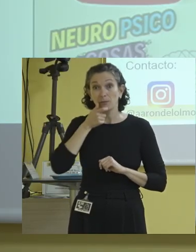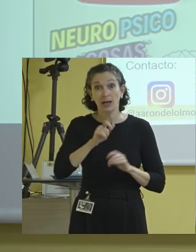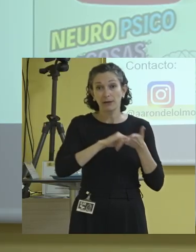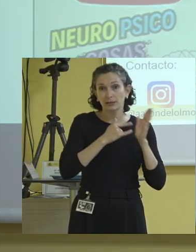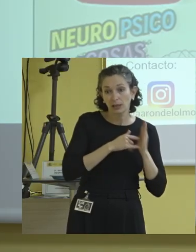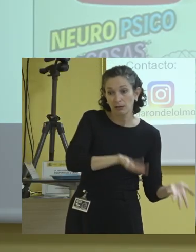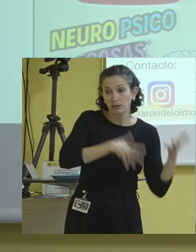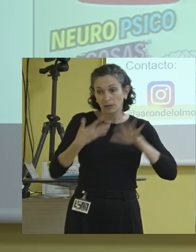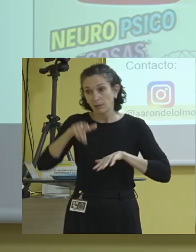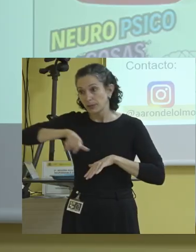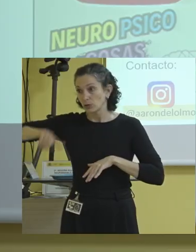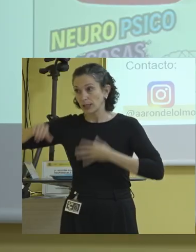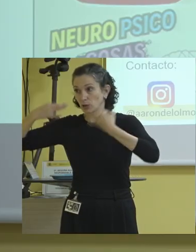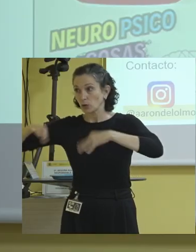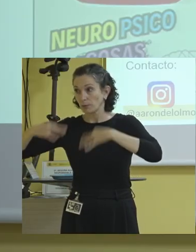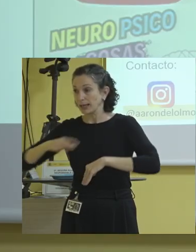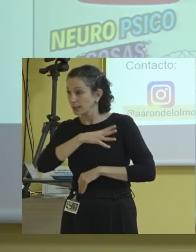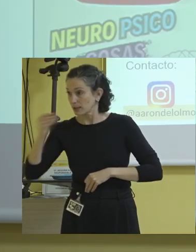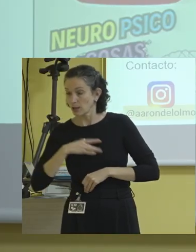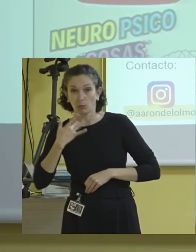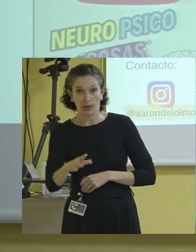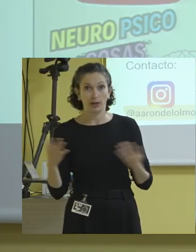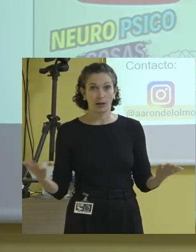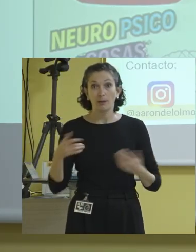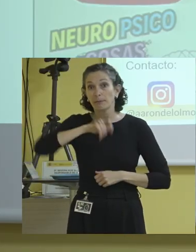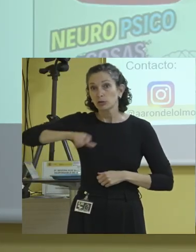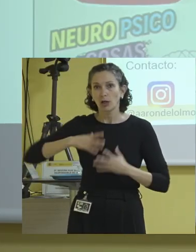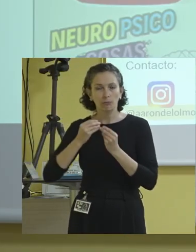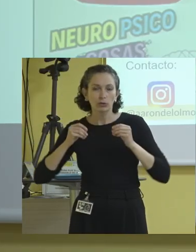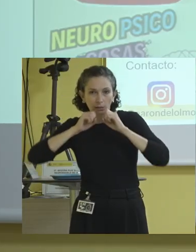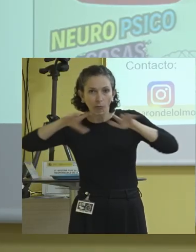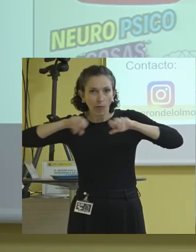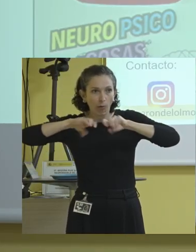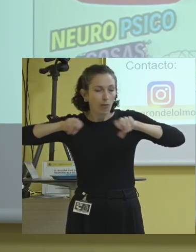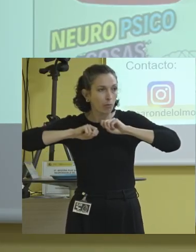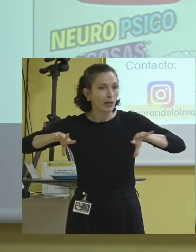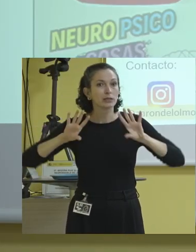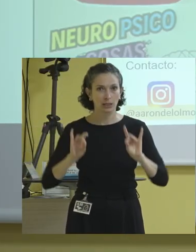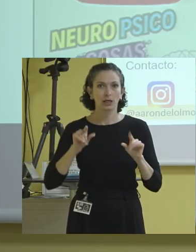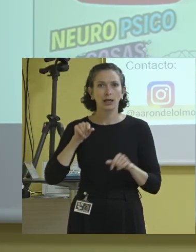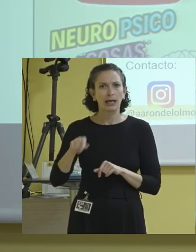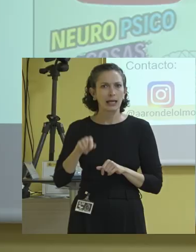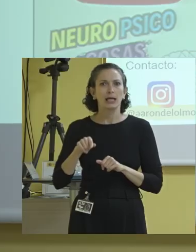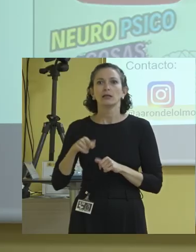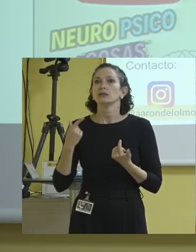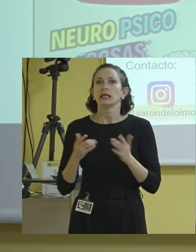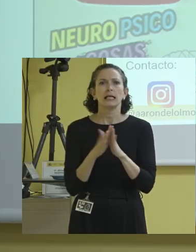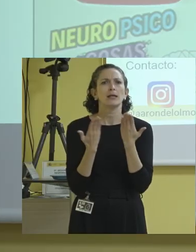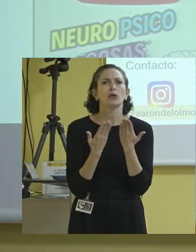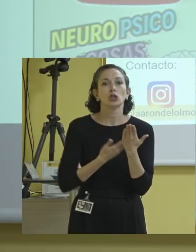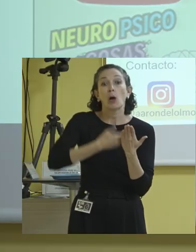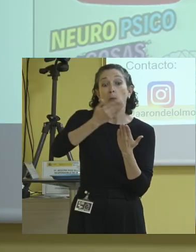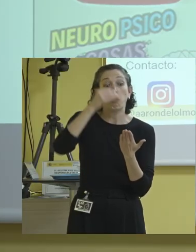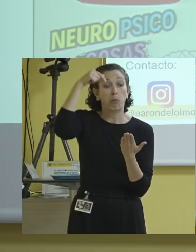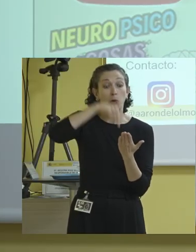la comprensión de las personas de a pie. El problema es que tenemos mucha gente divulgando que, como digo, tiene las mejores portadas de los mejores libros,